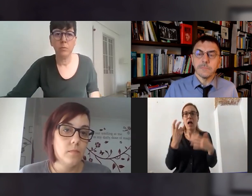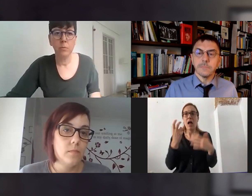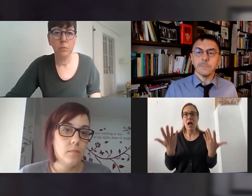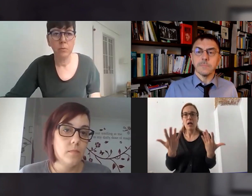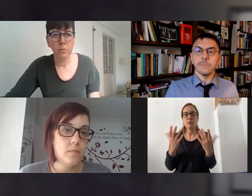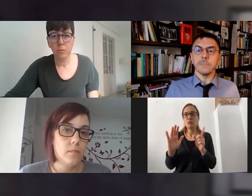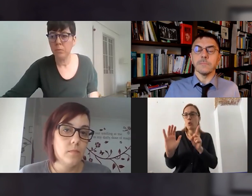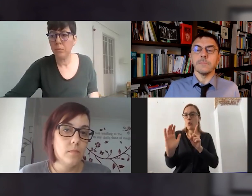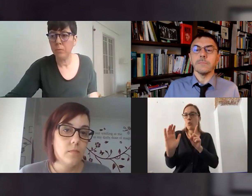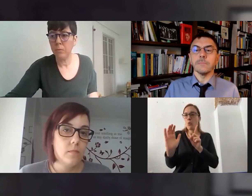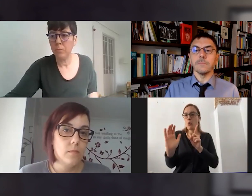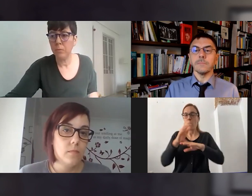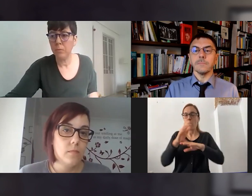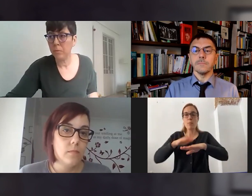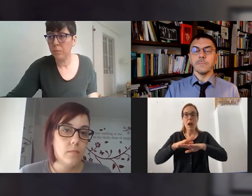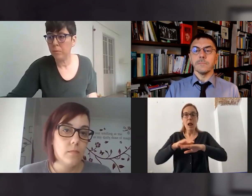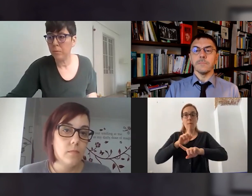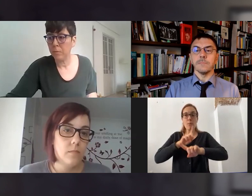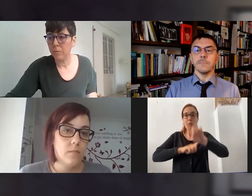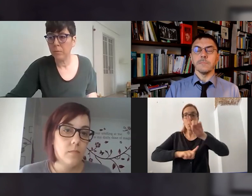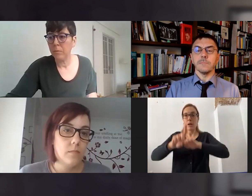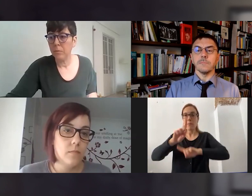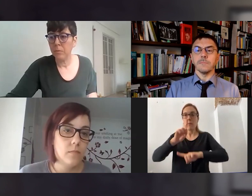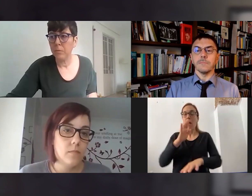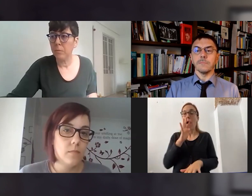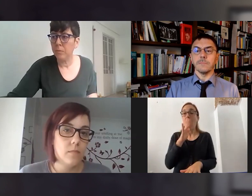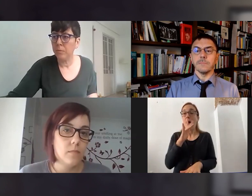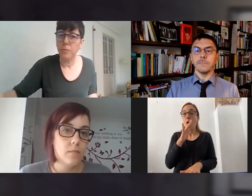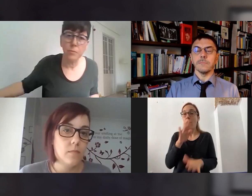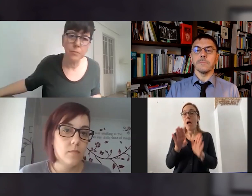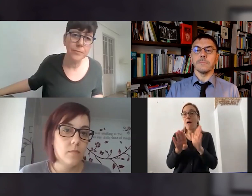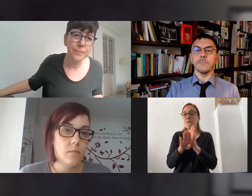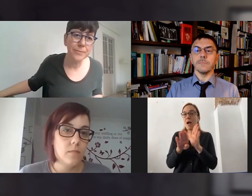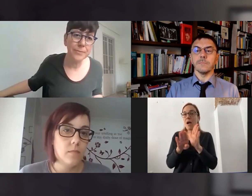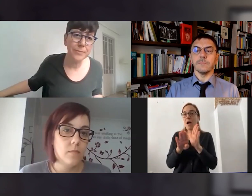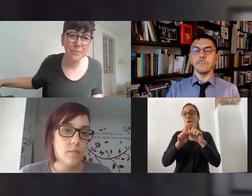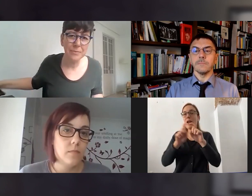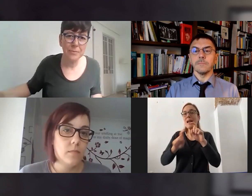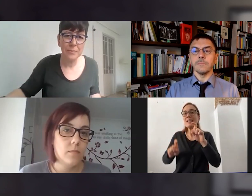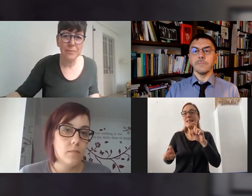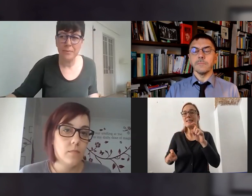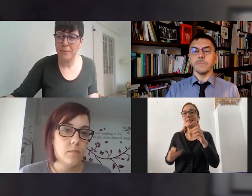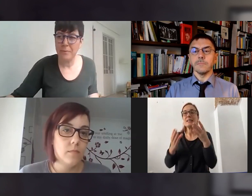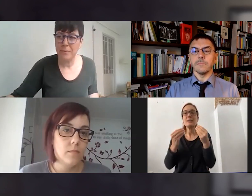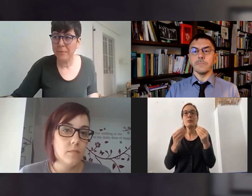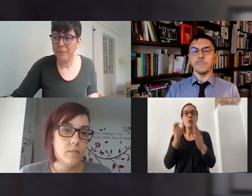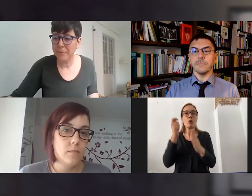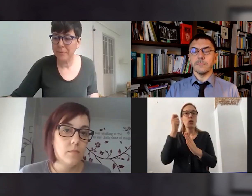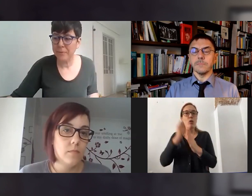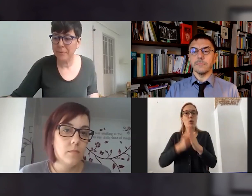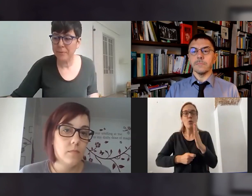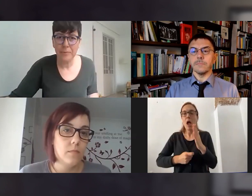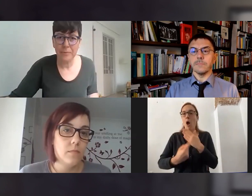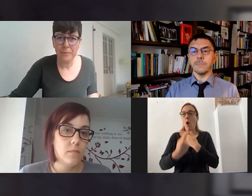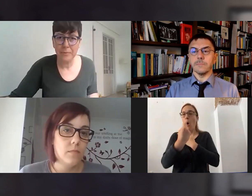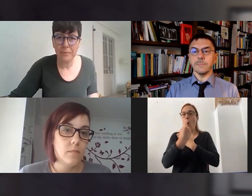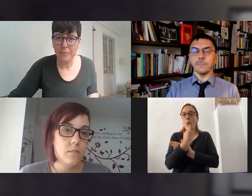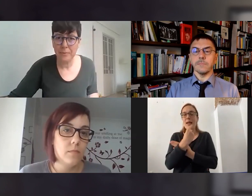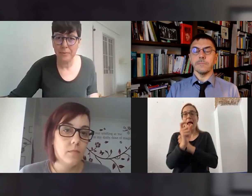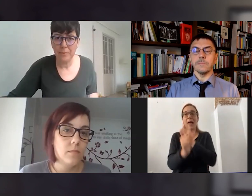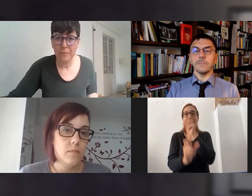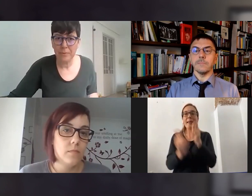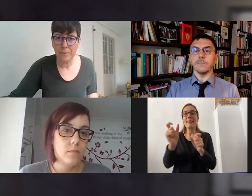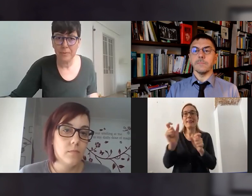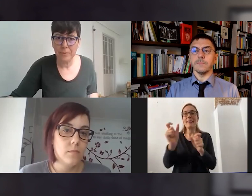ahora mismo vemos cómo va a venir una crisis muy dura, donde otra vez nos obliga a estar con la gente en la calle, ponernos al frente, ponernos con ellos